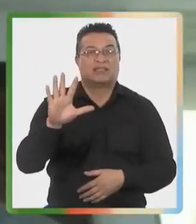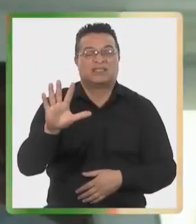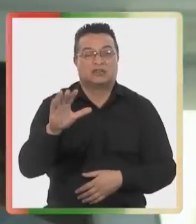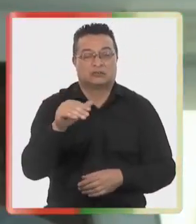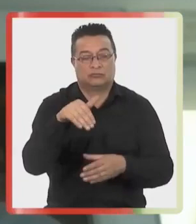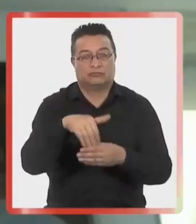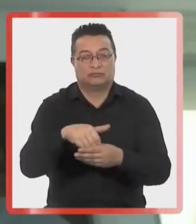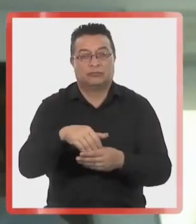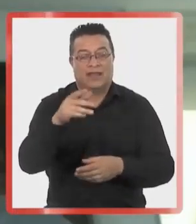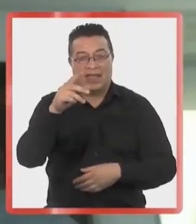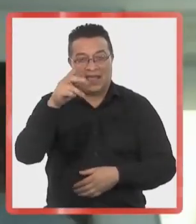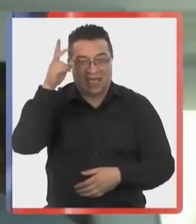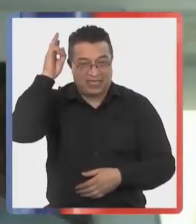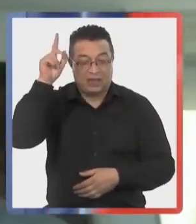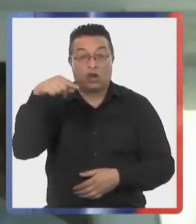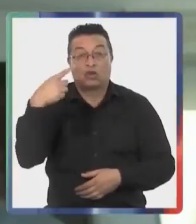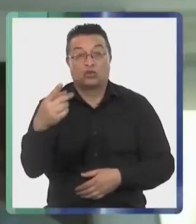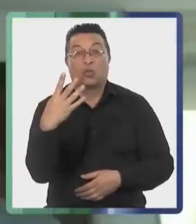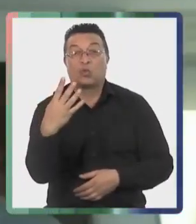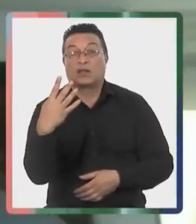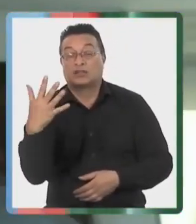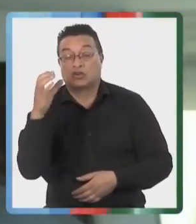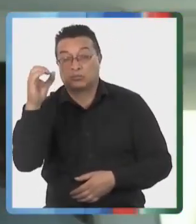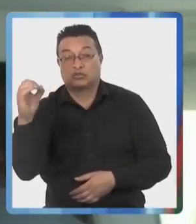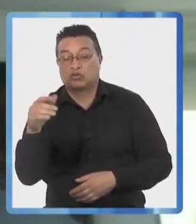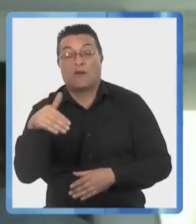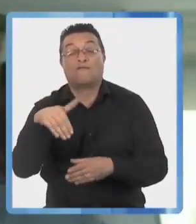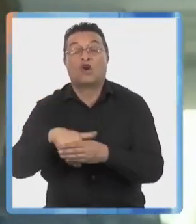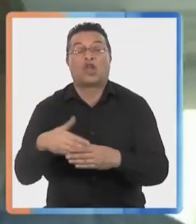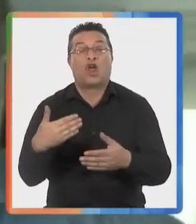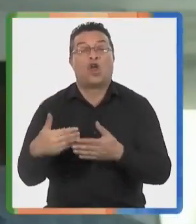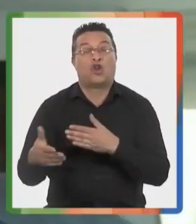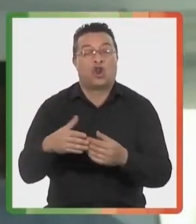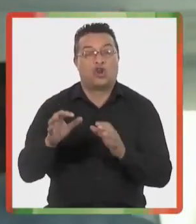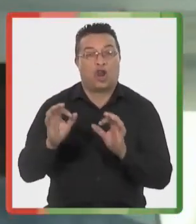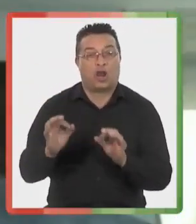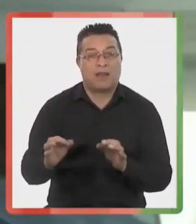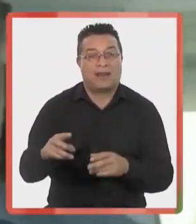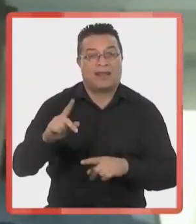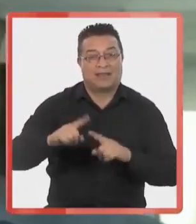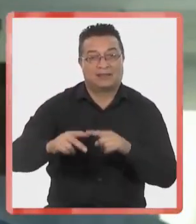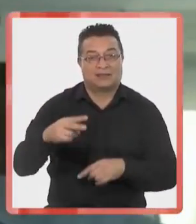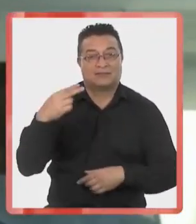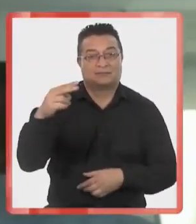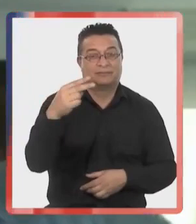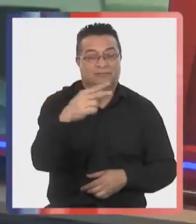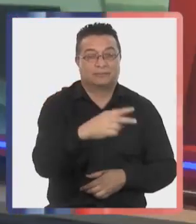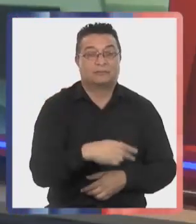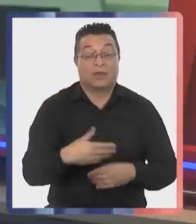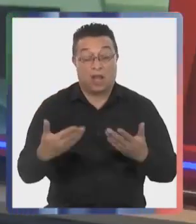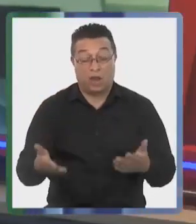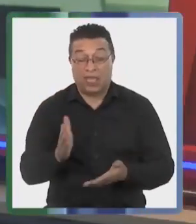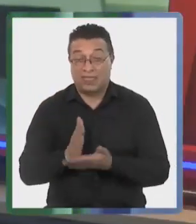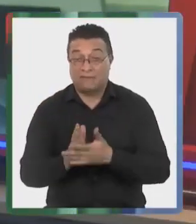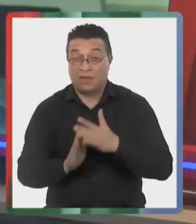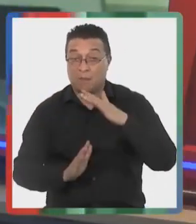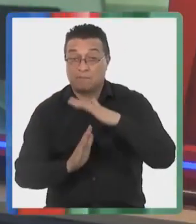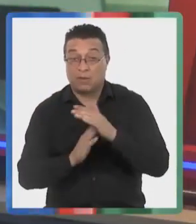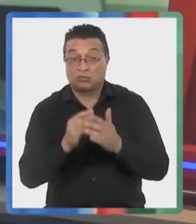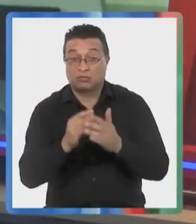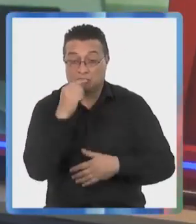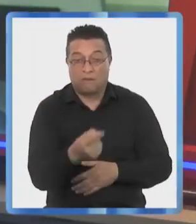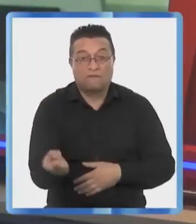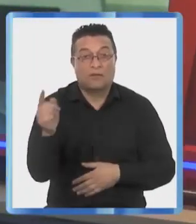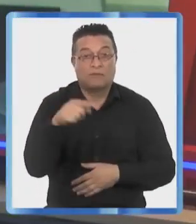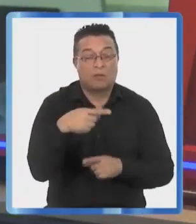55 eligió el voto indígena, pero otro 45 eligió el voto normal del territorio que le correspondía. Tenemos que ir a la pausa, vamos a regresar